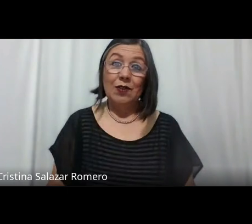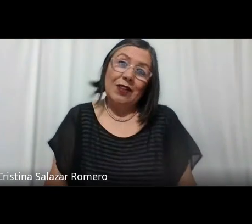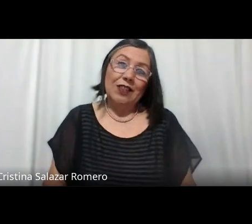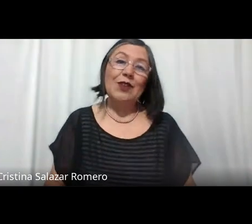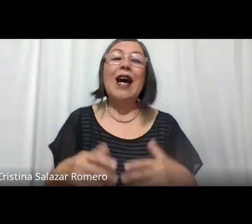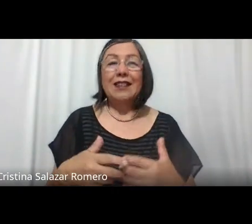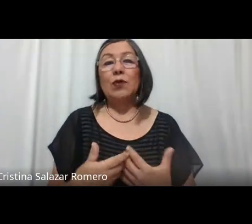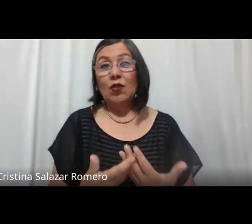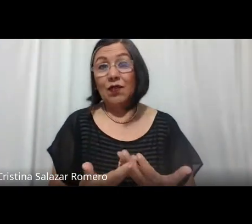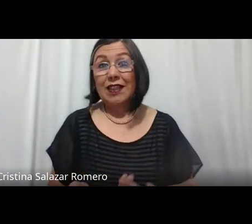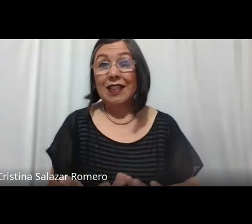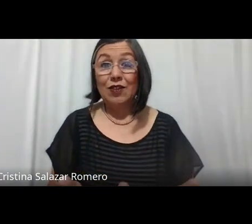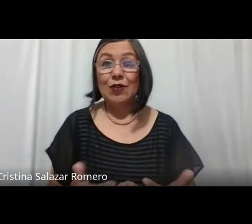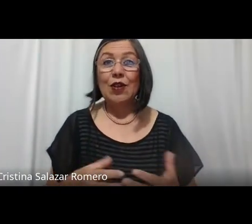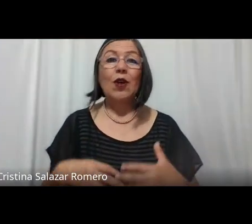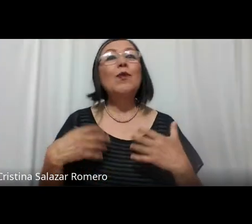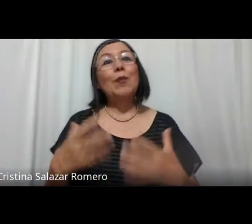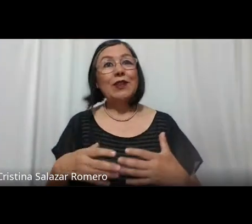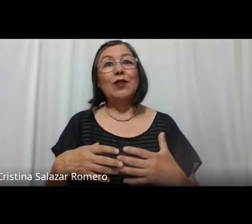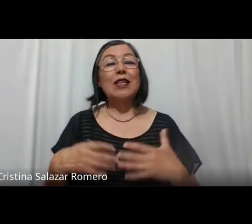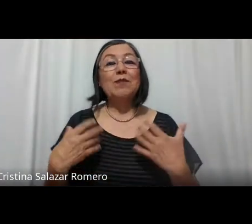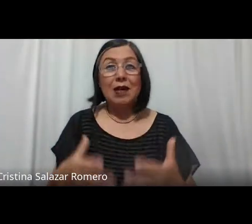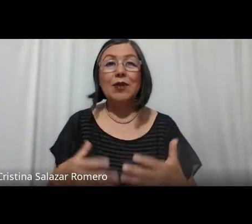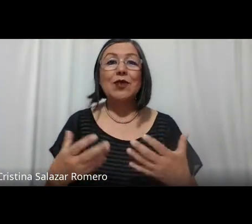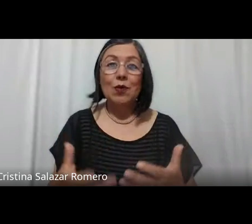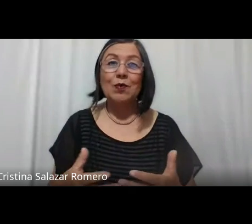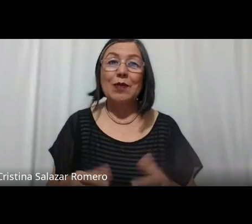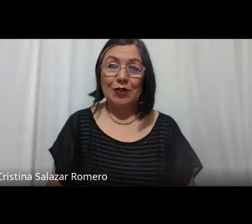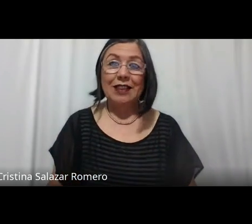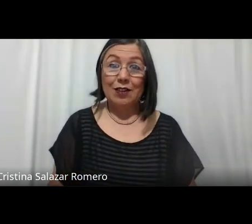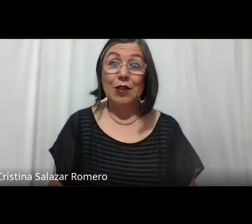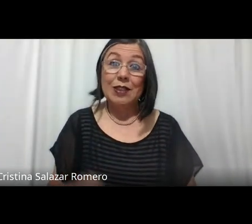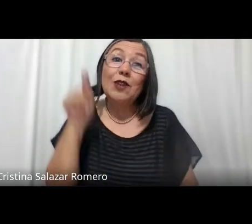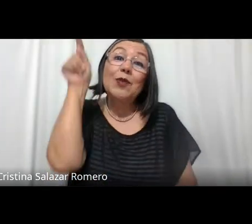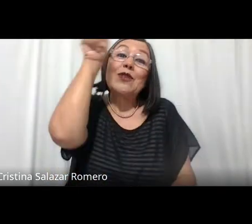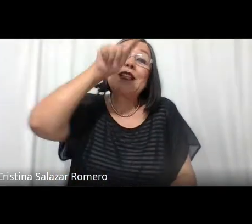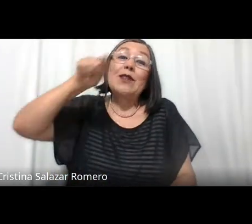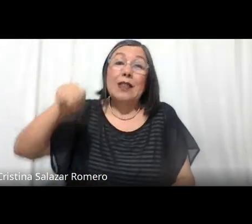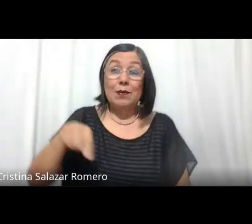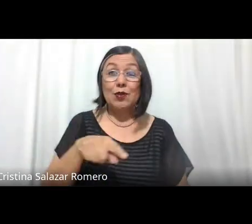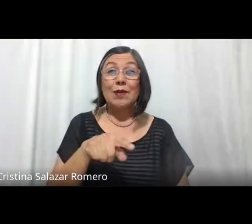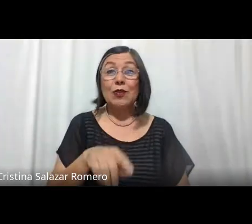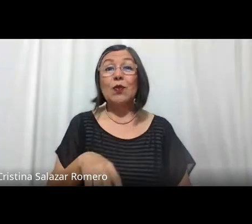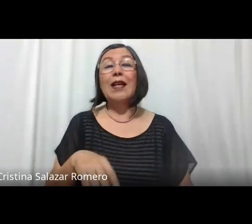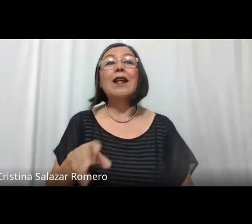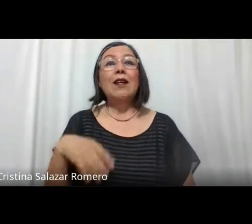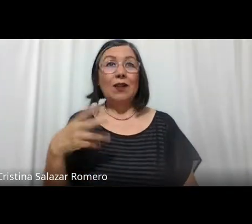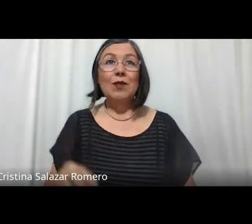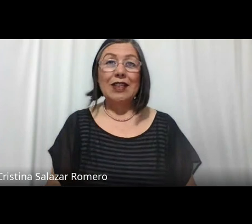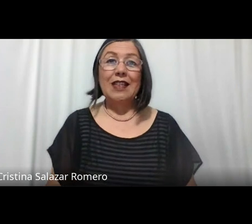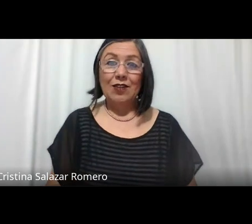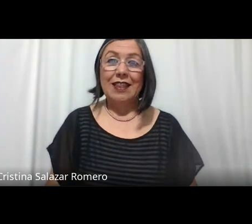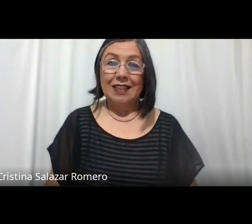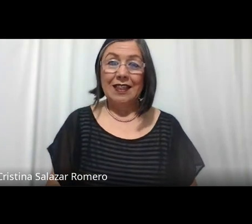lingüístico. De hecho, así se autodefinen ellos, como personas miembros de un grupo minoritario lingüístico. Por eso es que lo escribimos con mayúscula